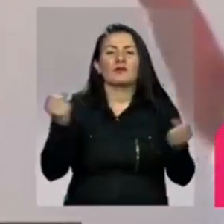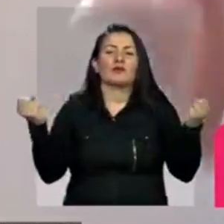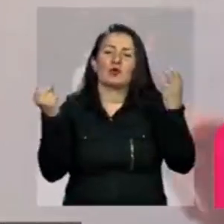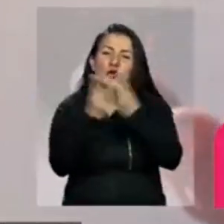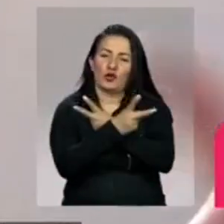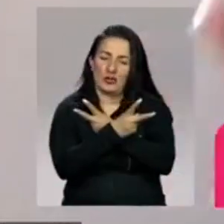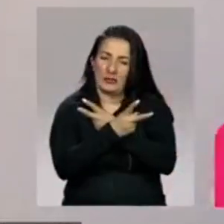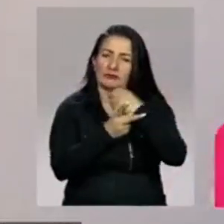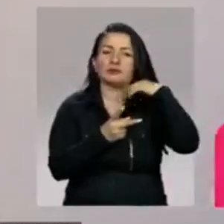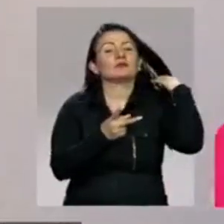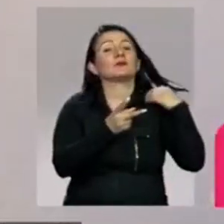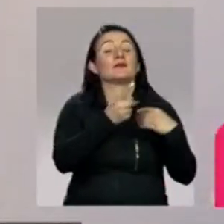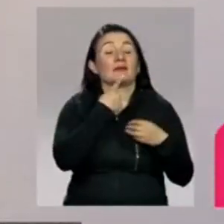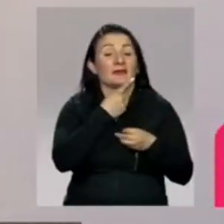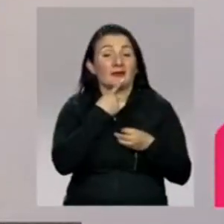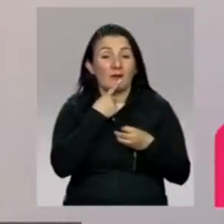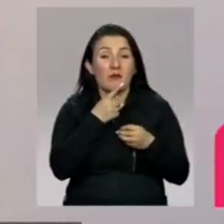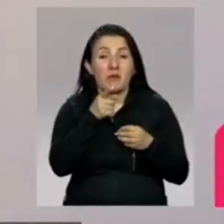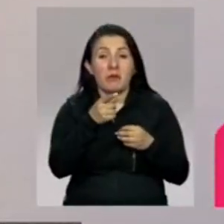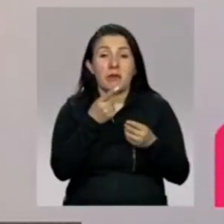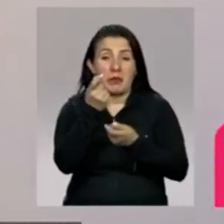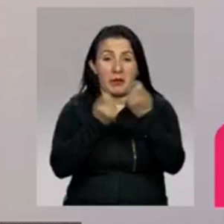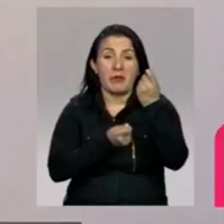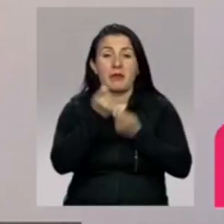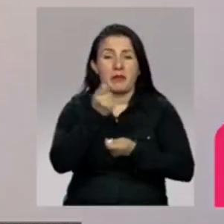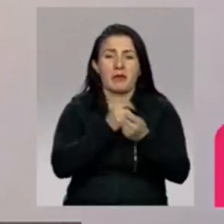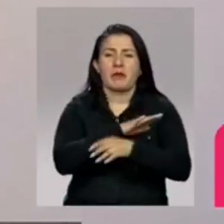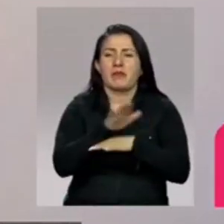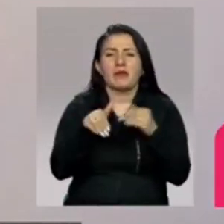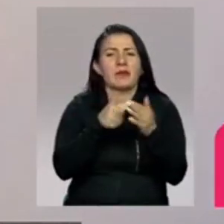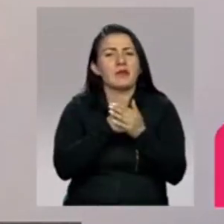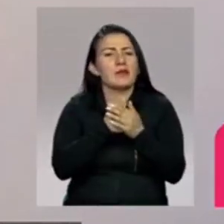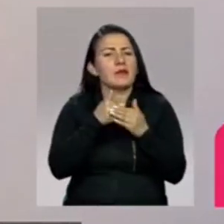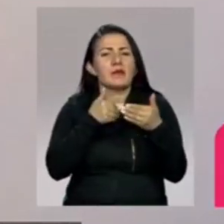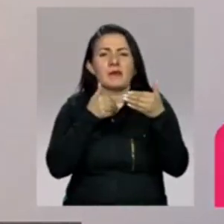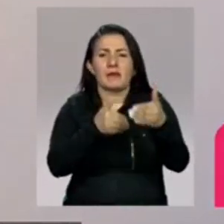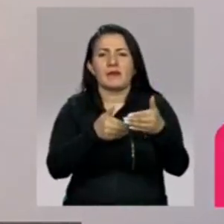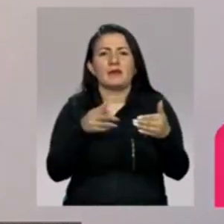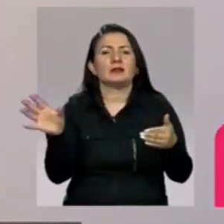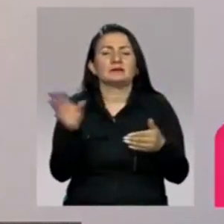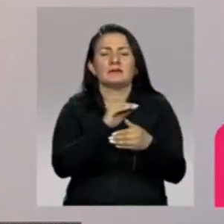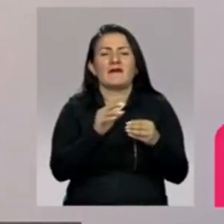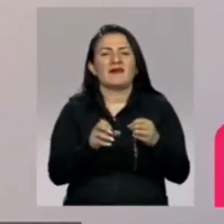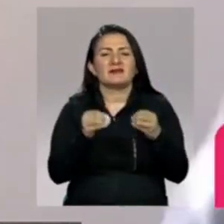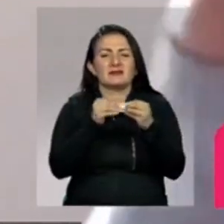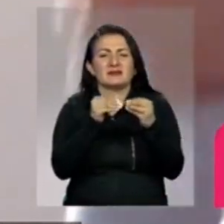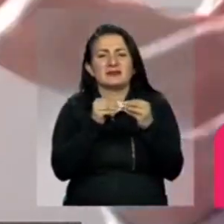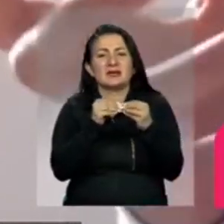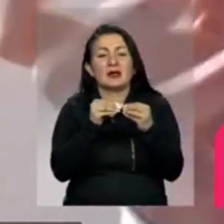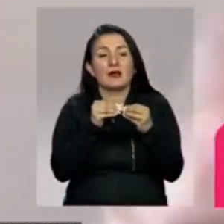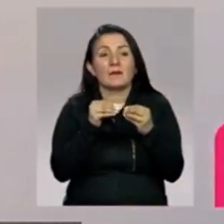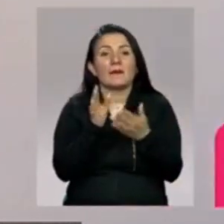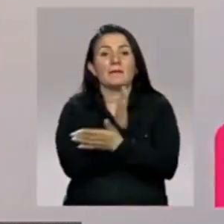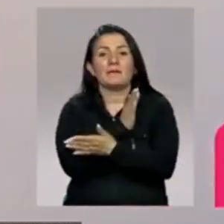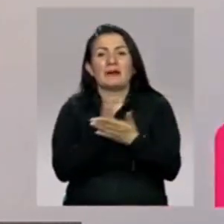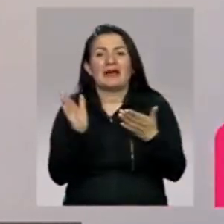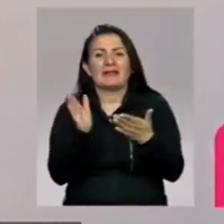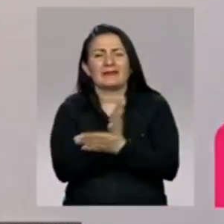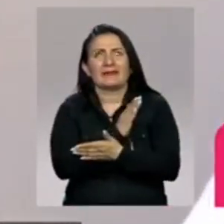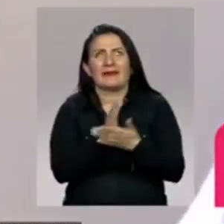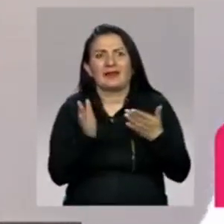que es el económico, donde realmente está limitado y donde además, aparte de los montos, que